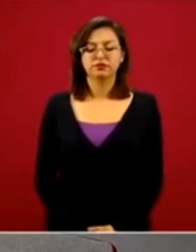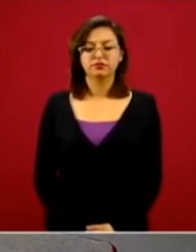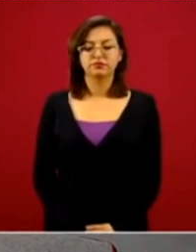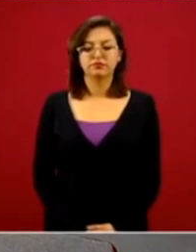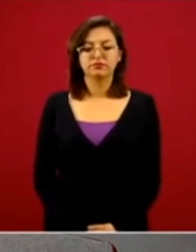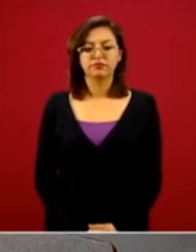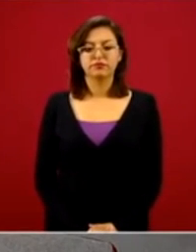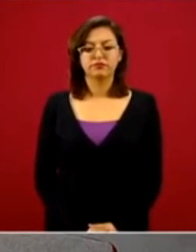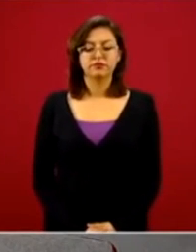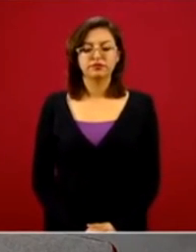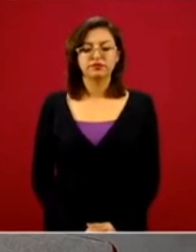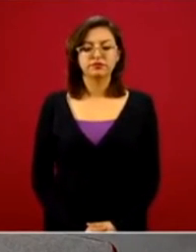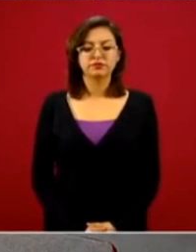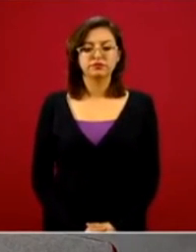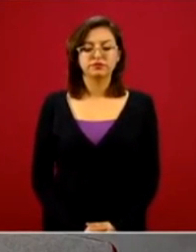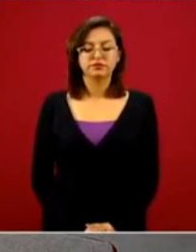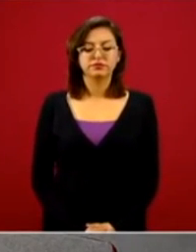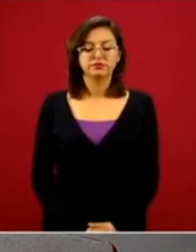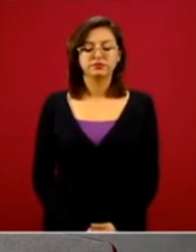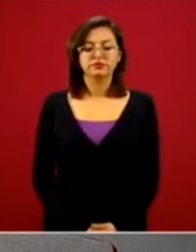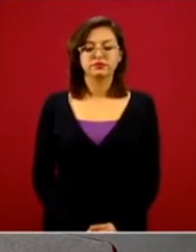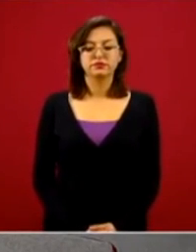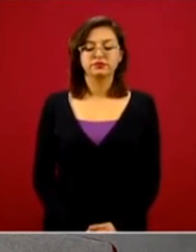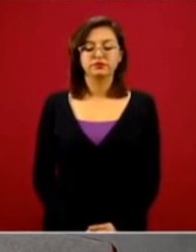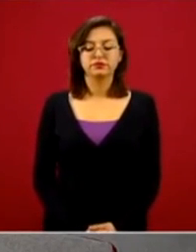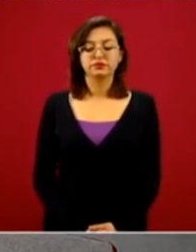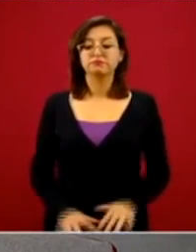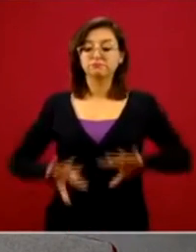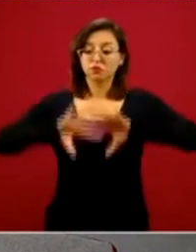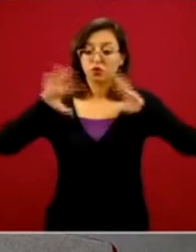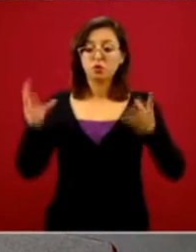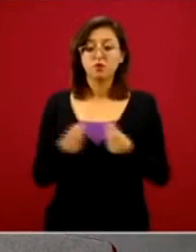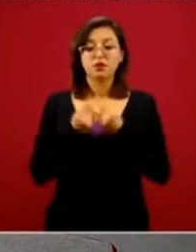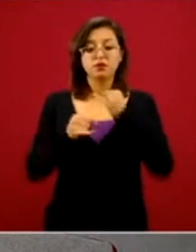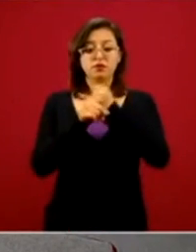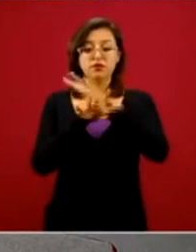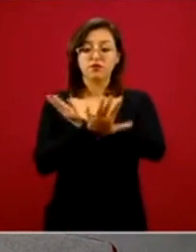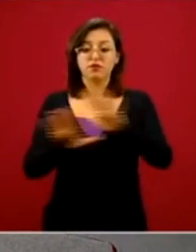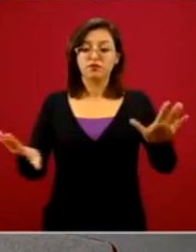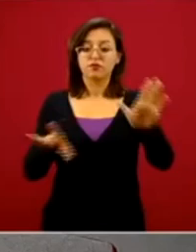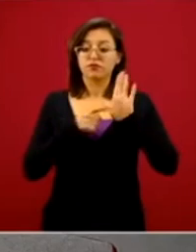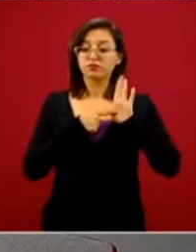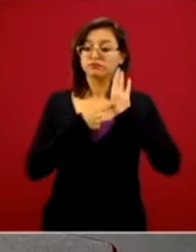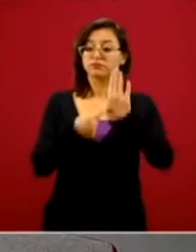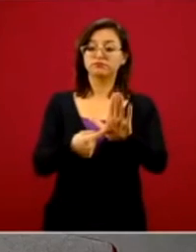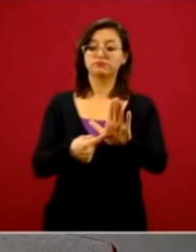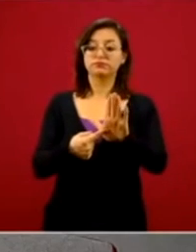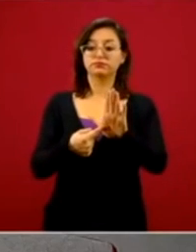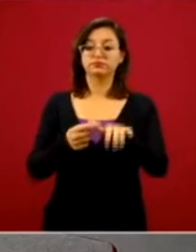Bueno, pues esta es la exposición general.